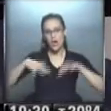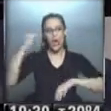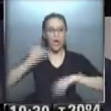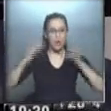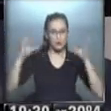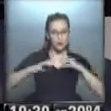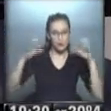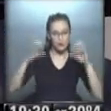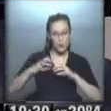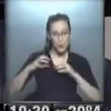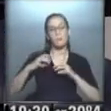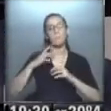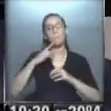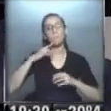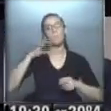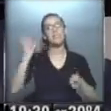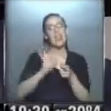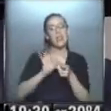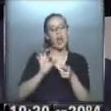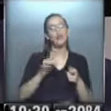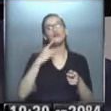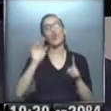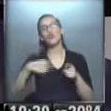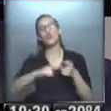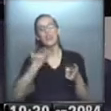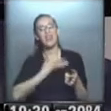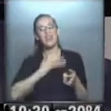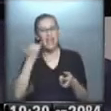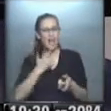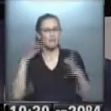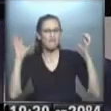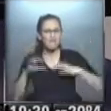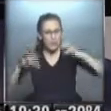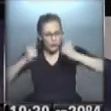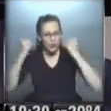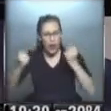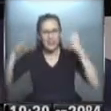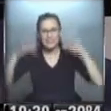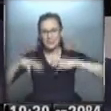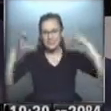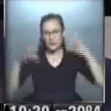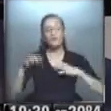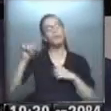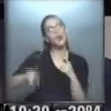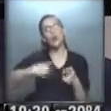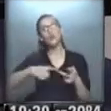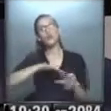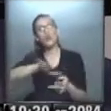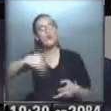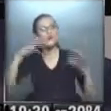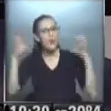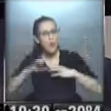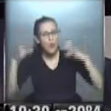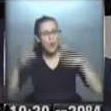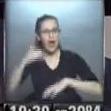generando. Entre el este de Santiago del Estero y el norte de Santa Fe se están dando tormentas muy fuertes en estos momentos. Otra zona de tormentas ha